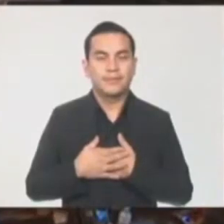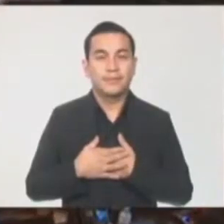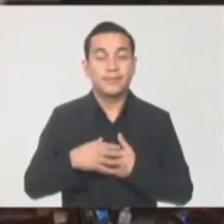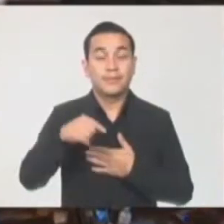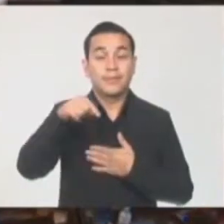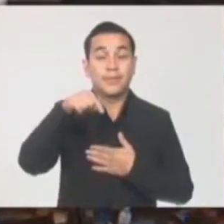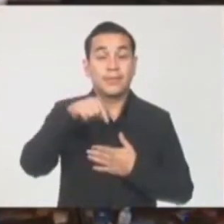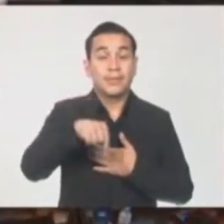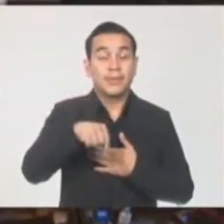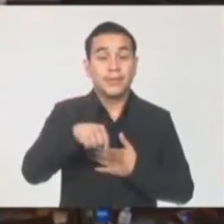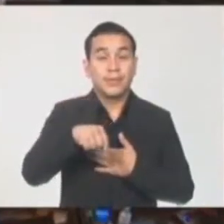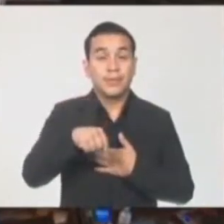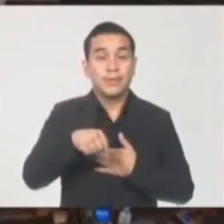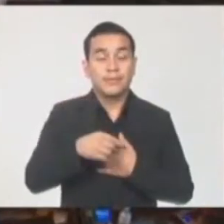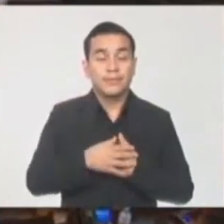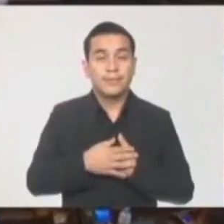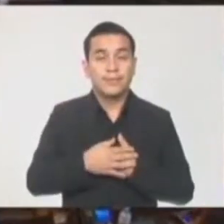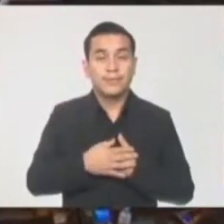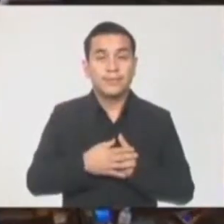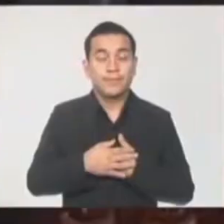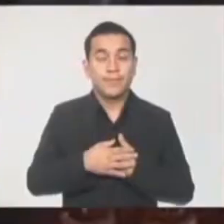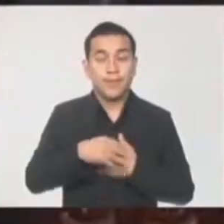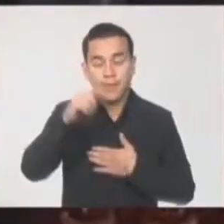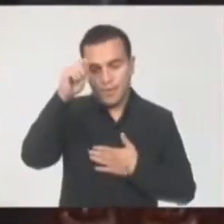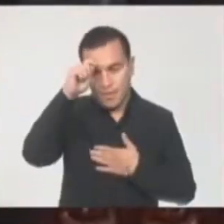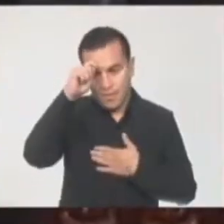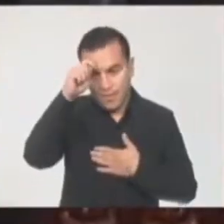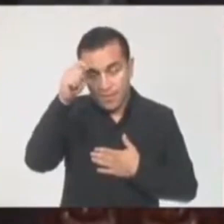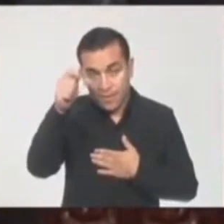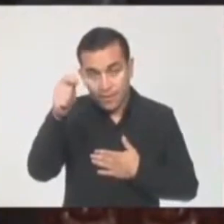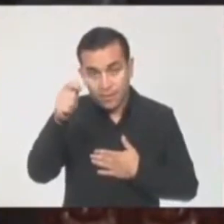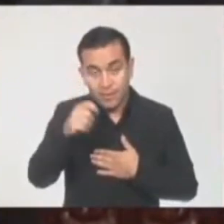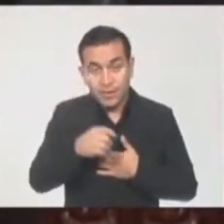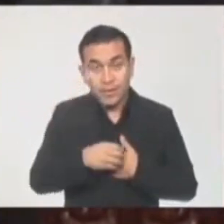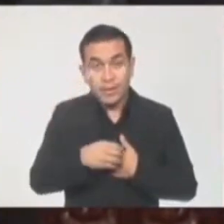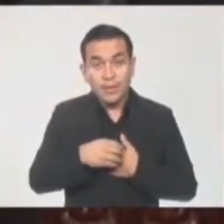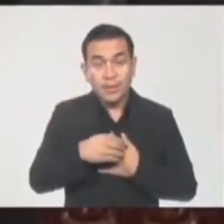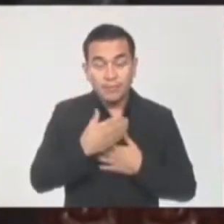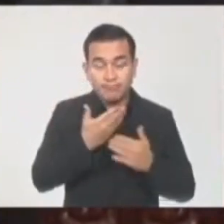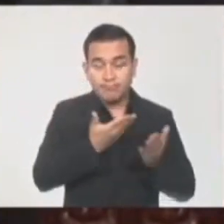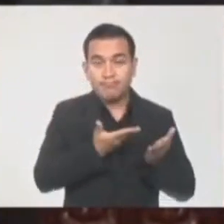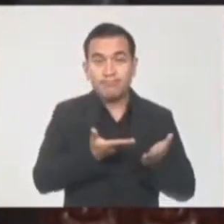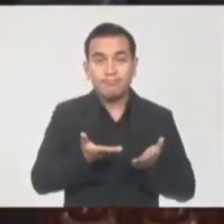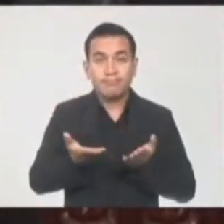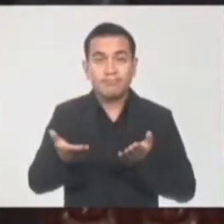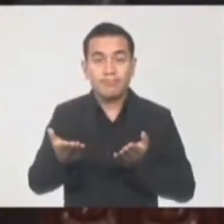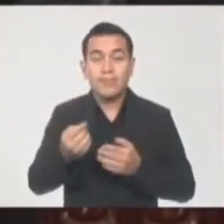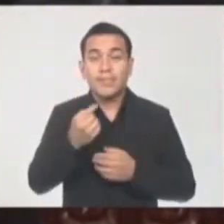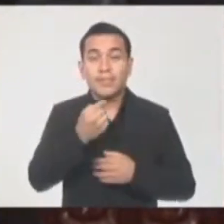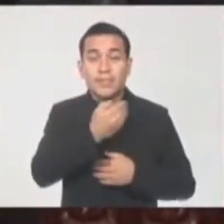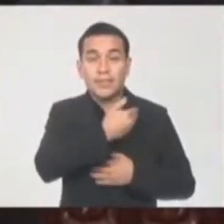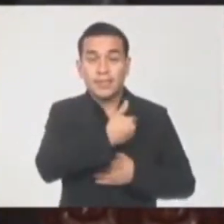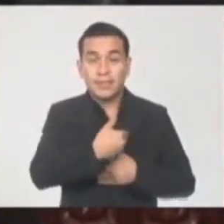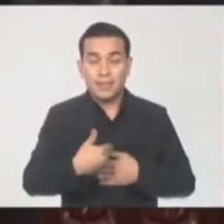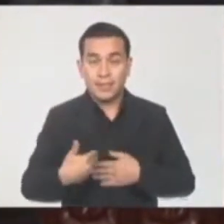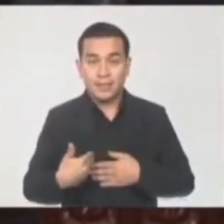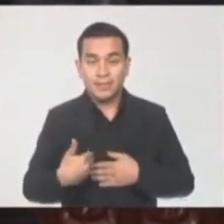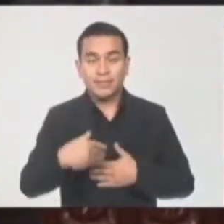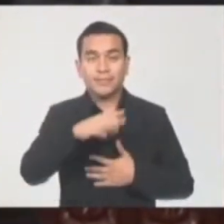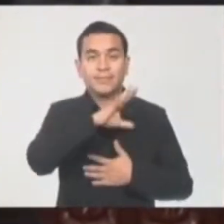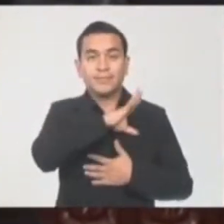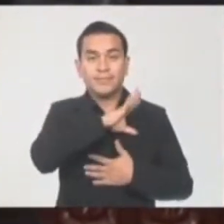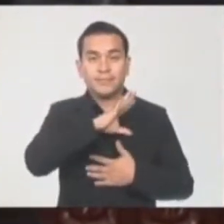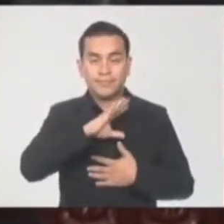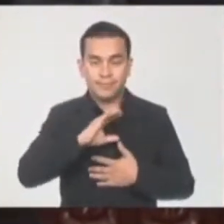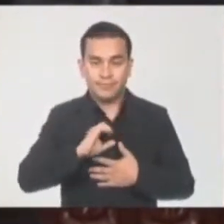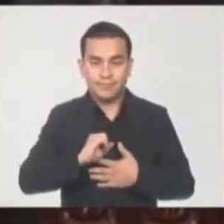En este momento, tengo el honor de ceder la palabra a nuestro presidente constitucional de la